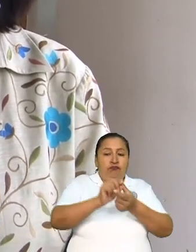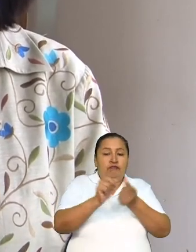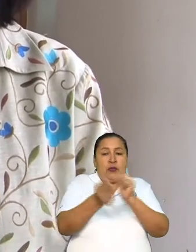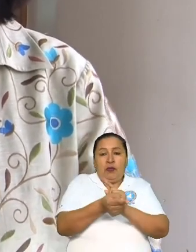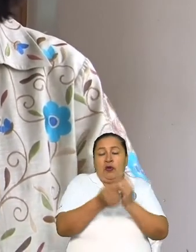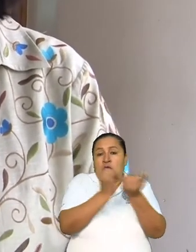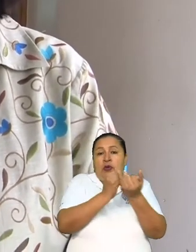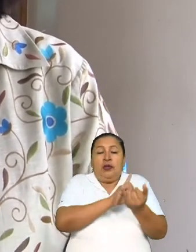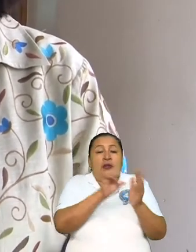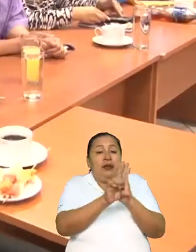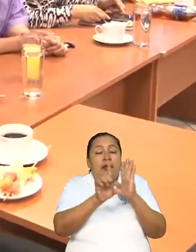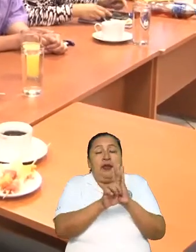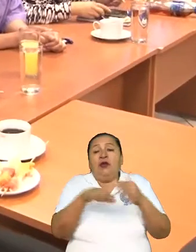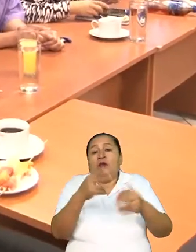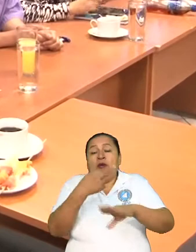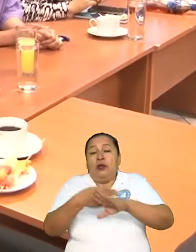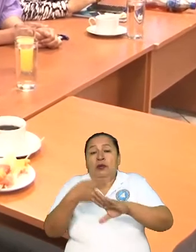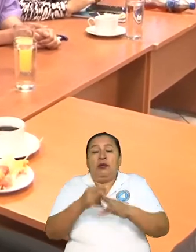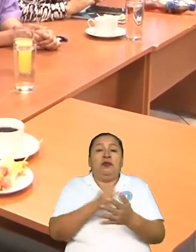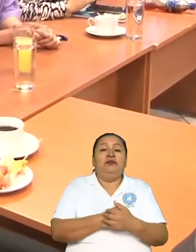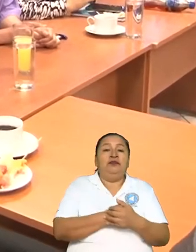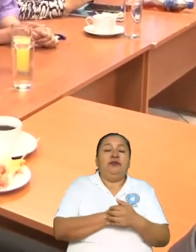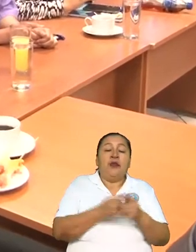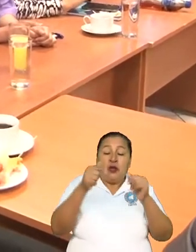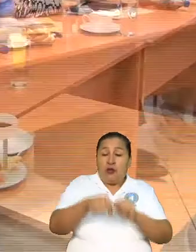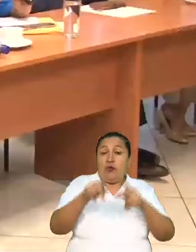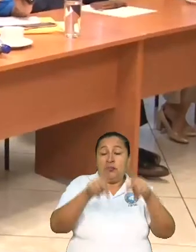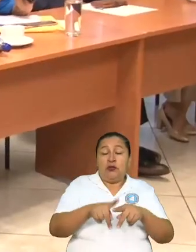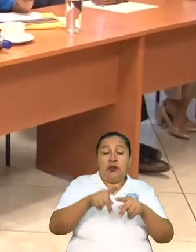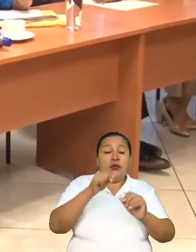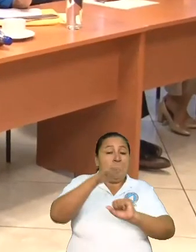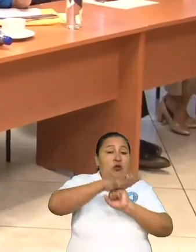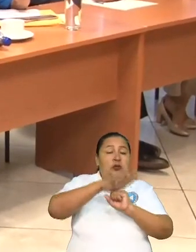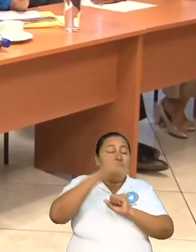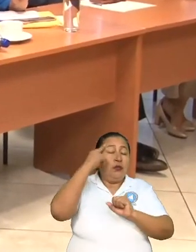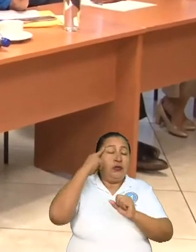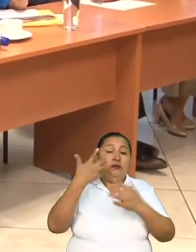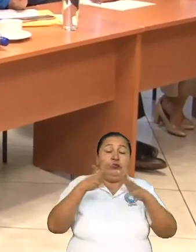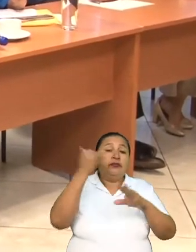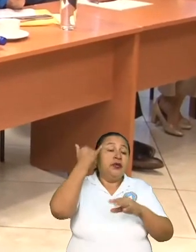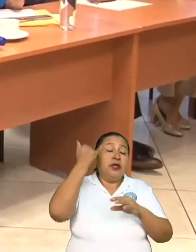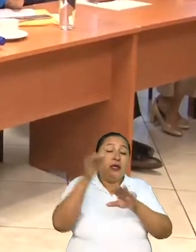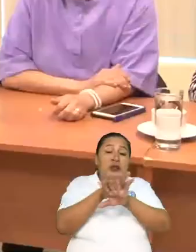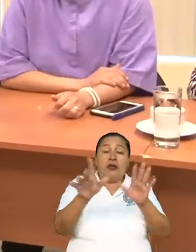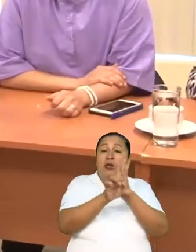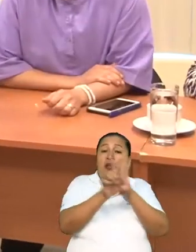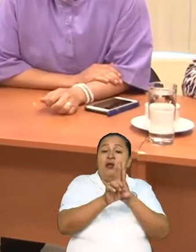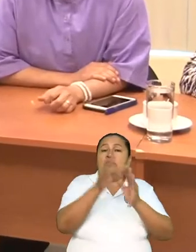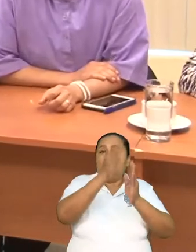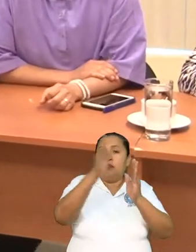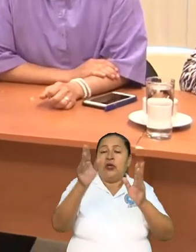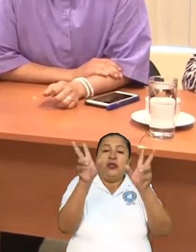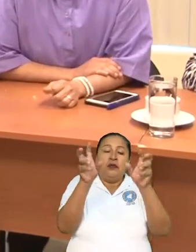ley como el reglamento. Los legisladores de esta comisión esperan tener concluido la iniciativa de ley de digesto jurídico nicaragüense